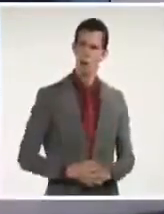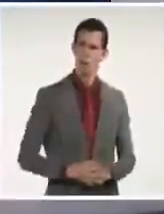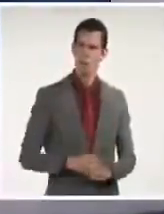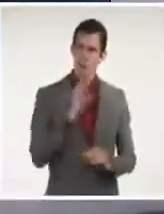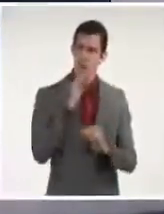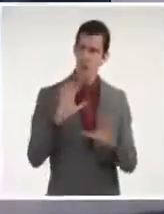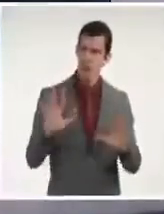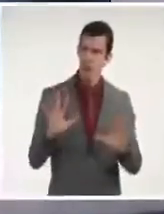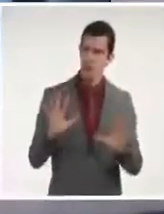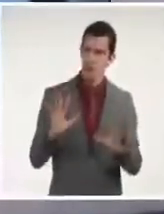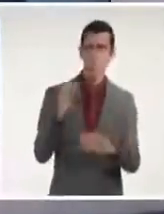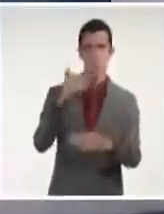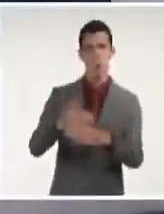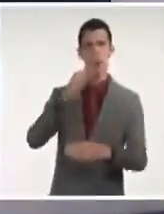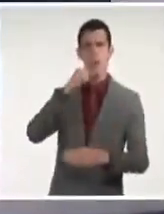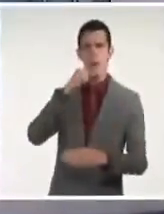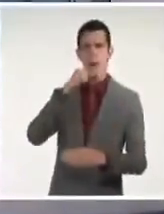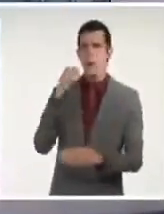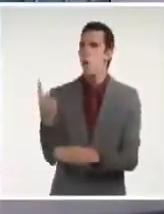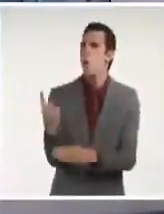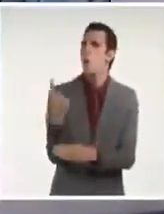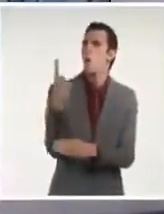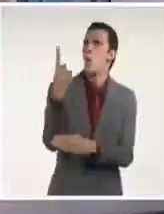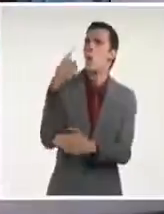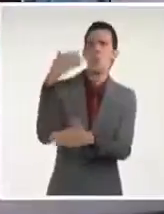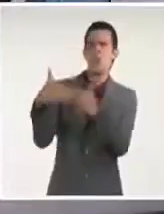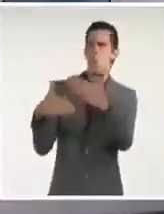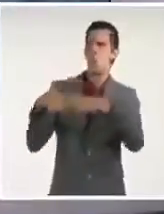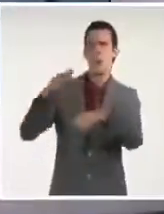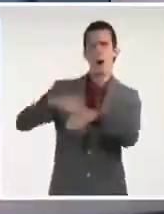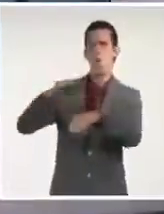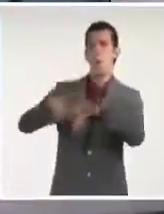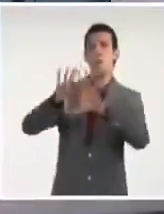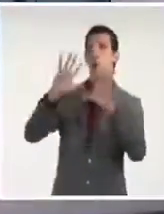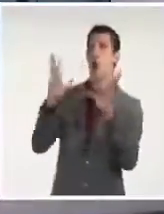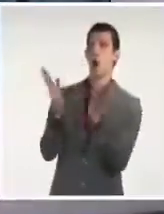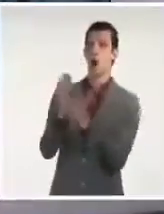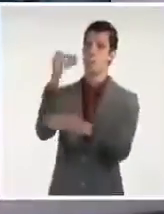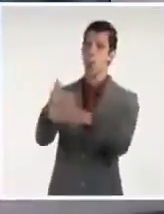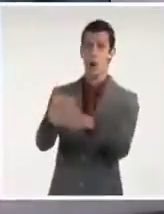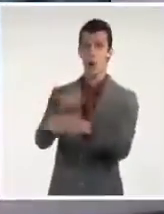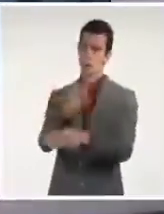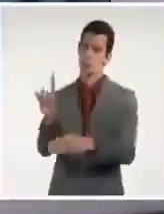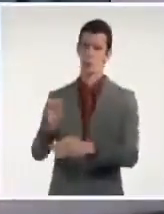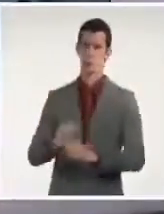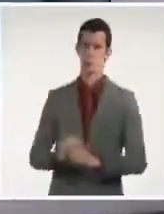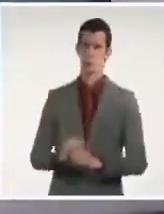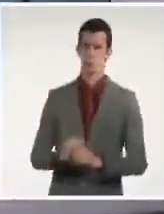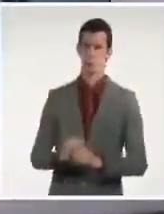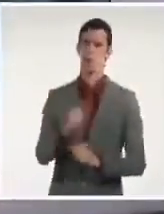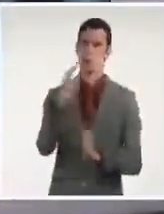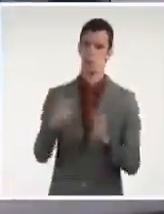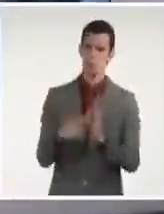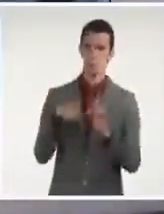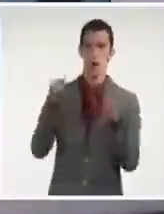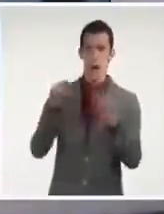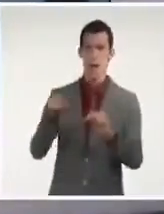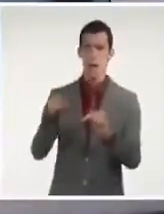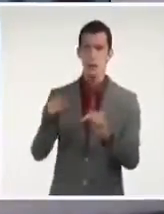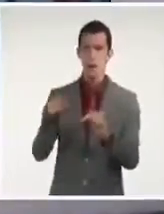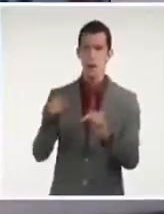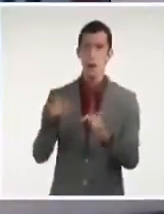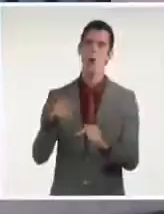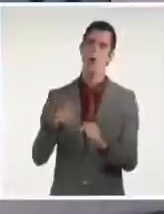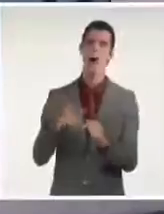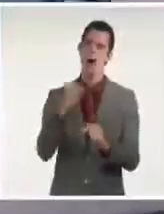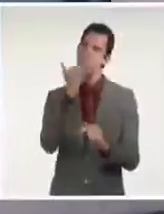pero media, interviene en toda posibilidad de desarrollo. Y no es sobre el gobierno. El bloqueo y sus privaciones